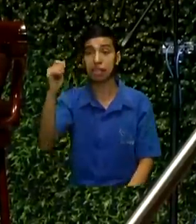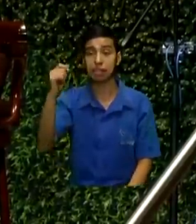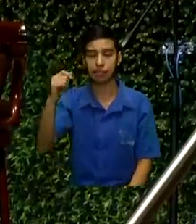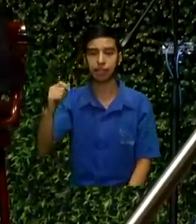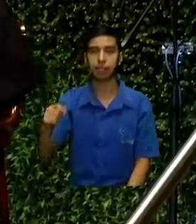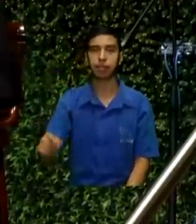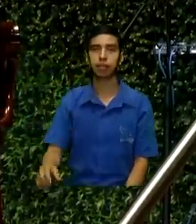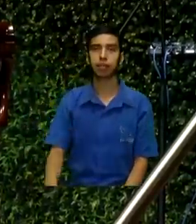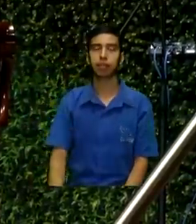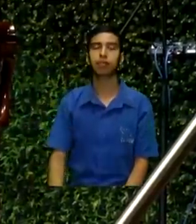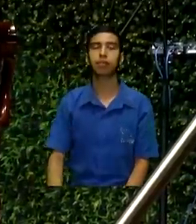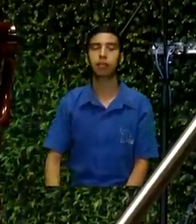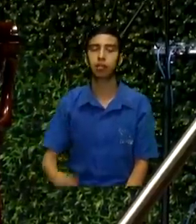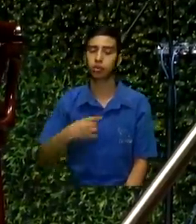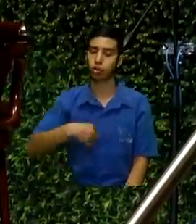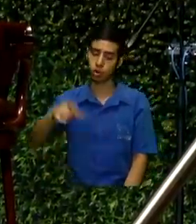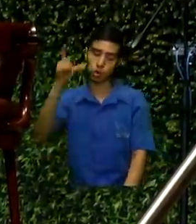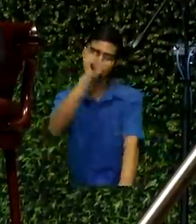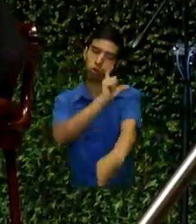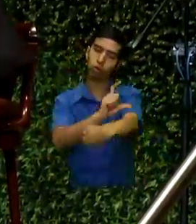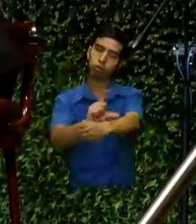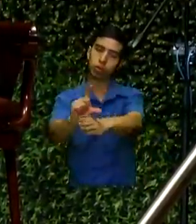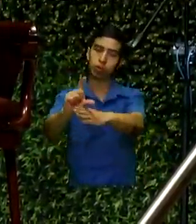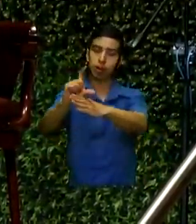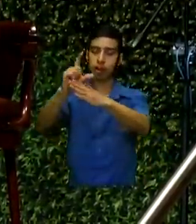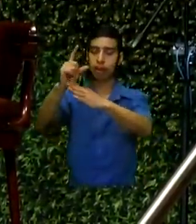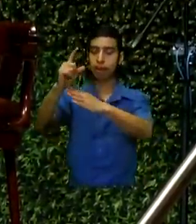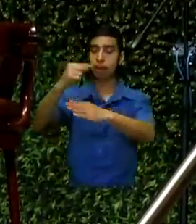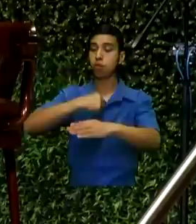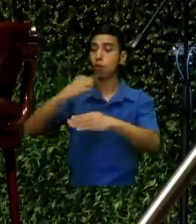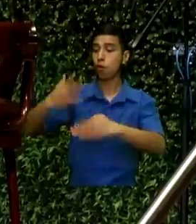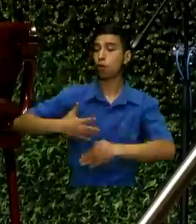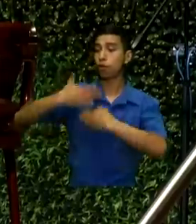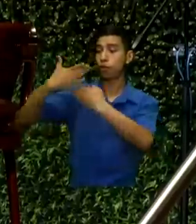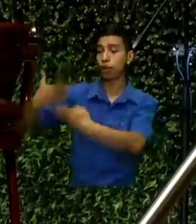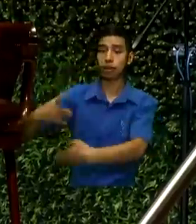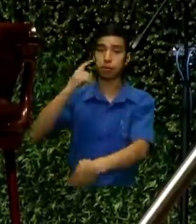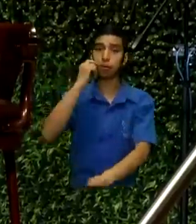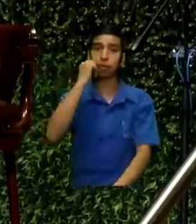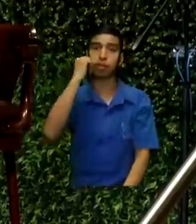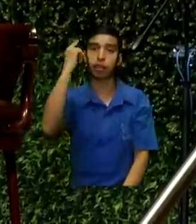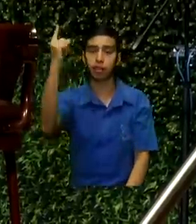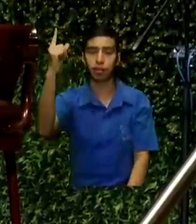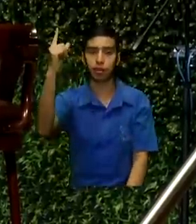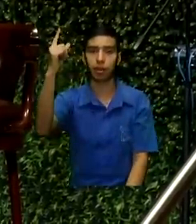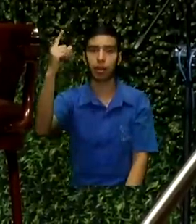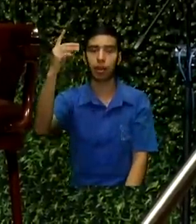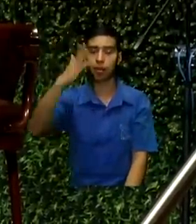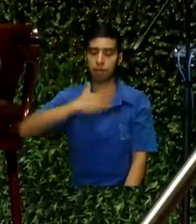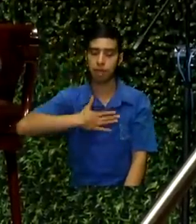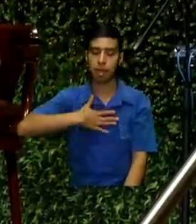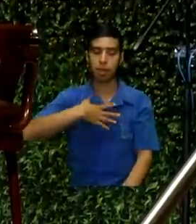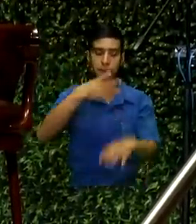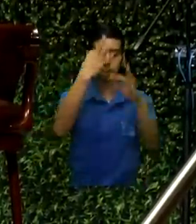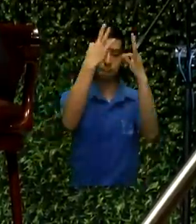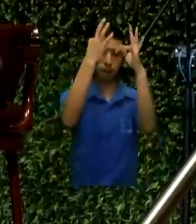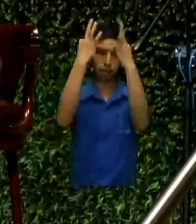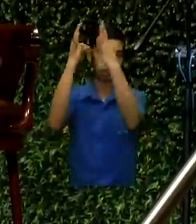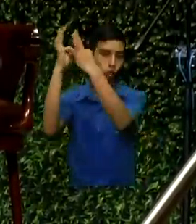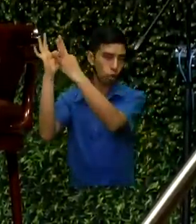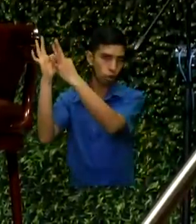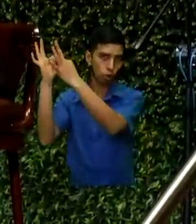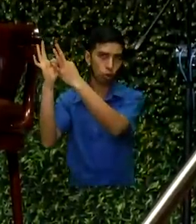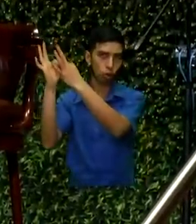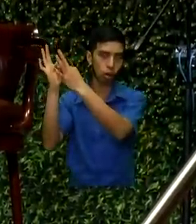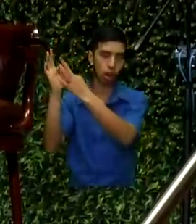Pero entonces dije, bueno, yo voy a seguir confiando en el Señor. Pero ya mi pastor había predicado: hay pelea, hay batalla, no sea